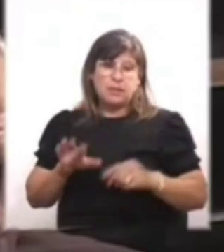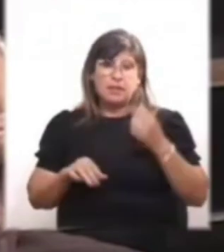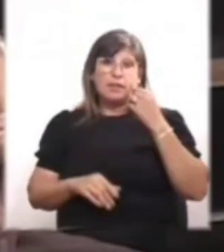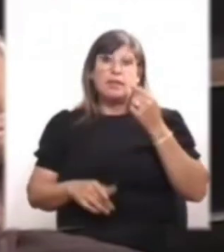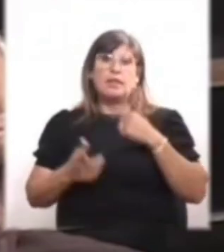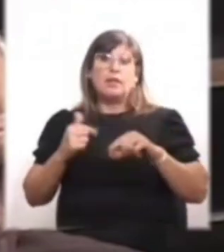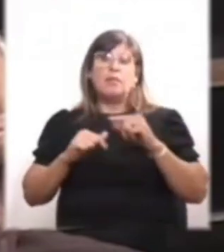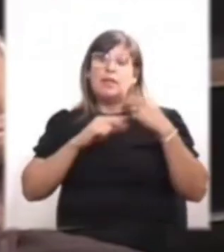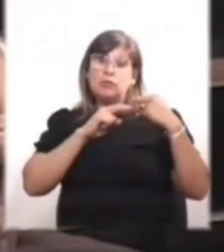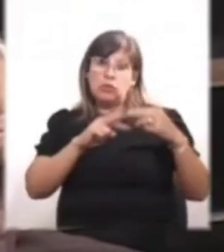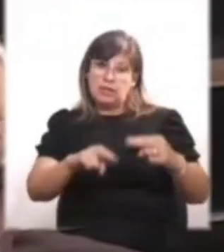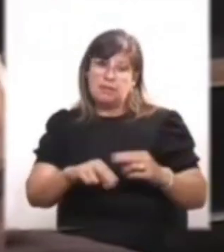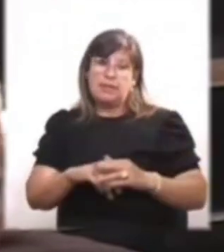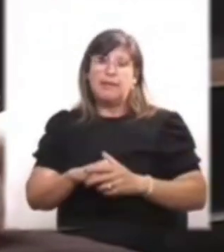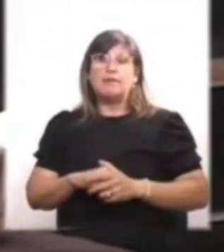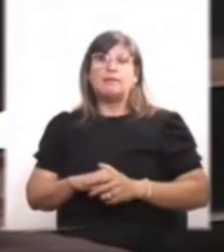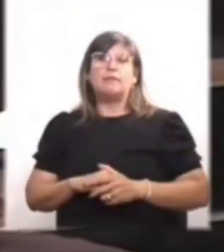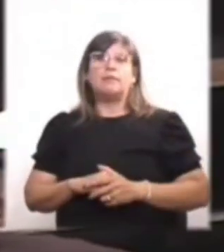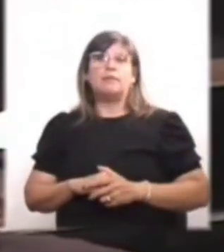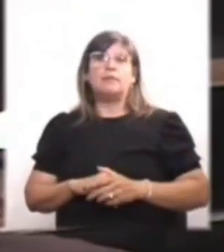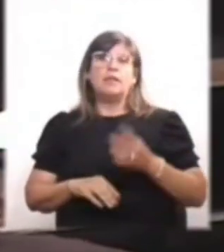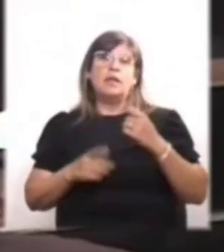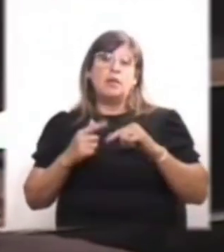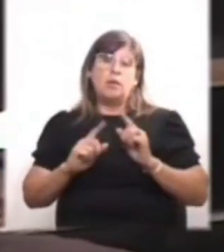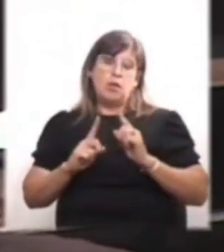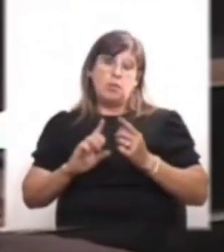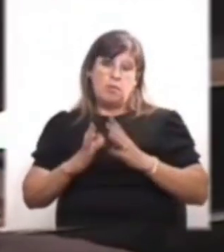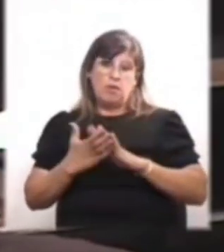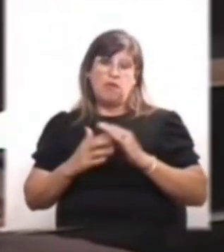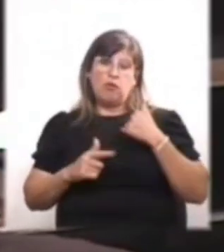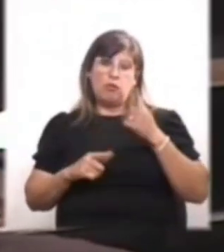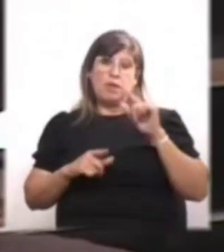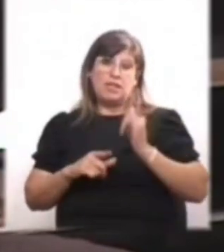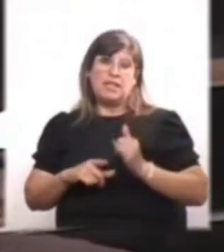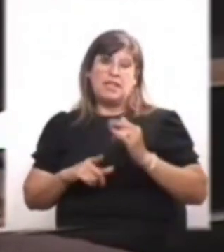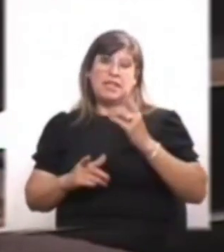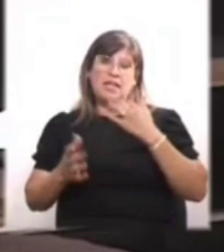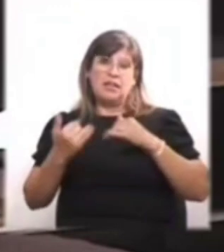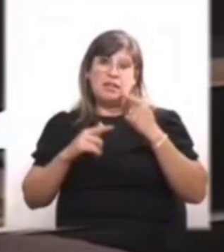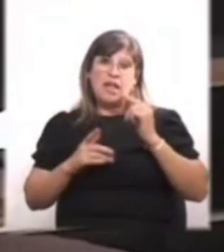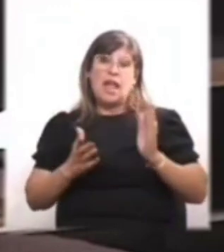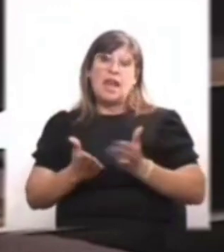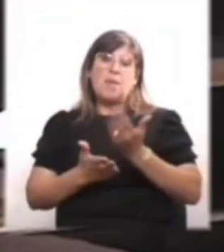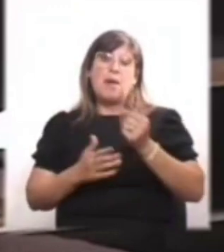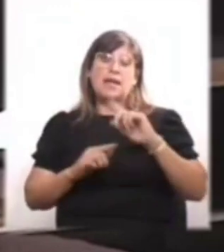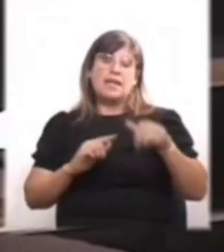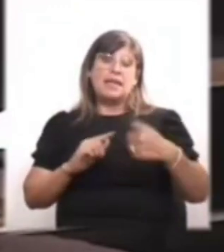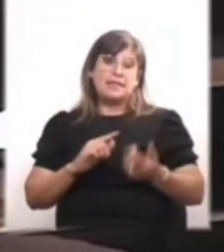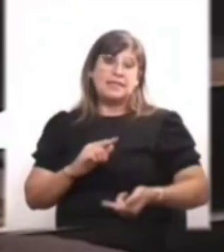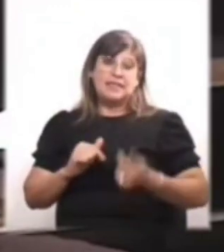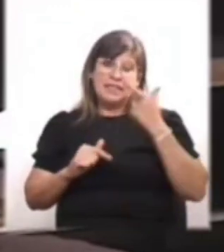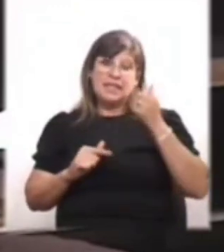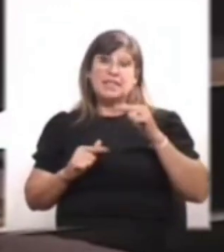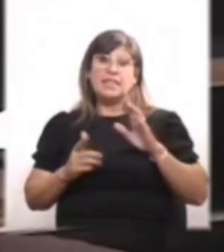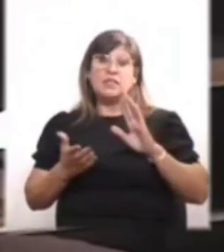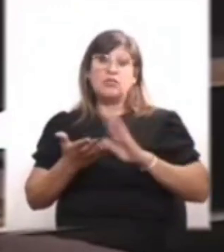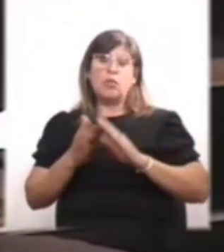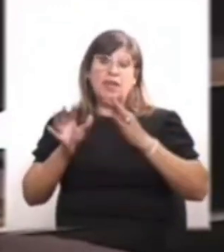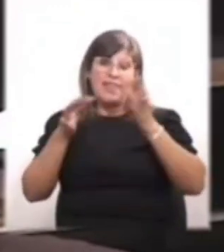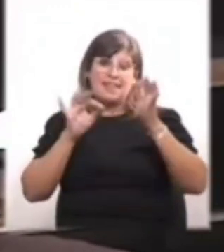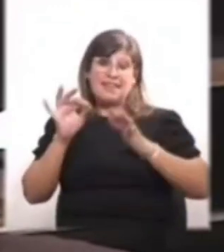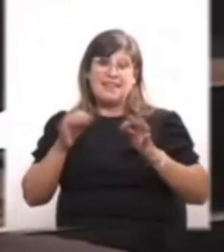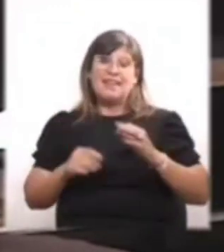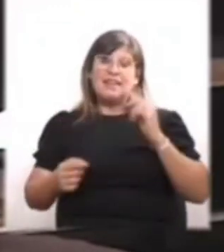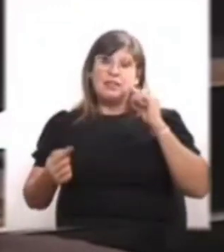de sustentabilidad. En el mismo sentido va la información que figura en la página siguiente, donde detallan los cometidos de la Dirección